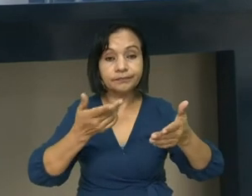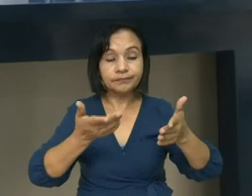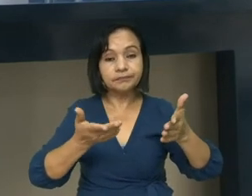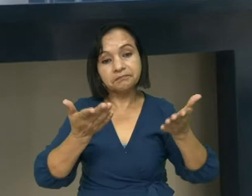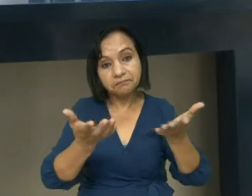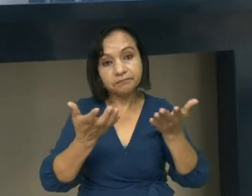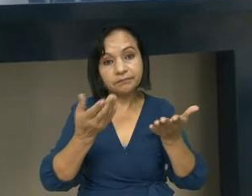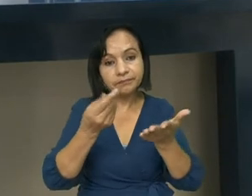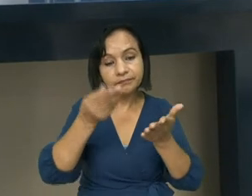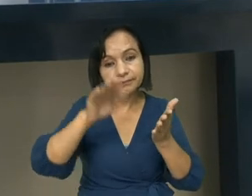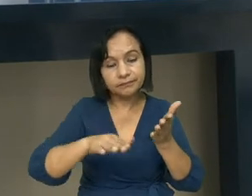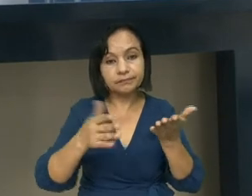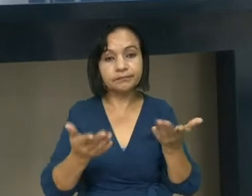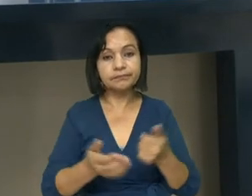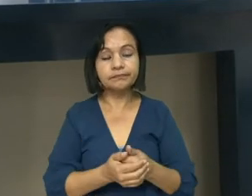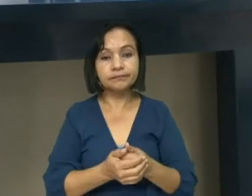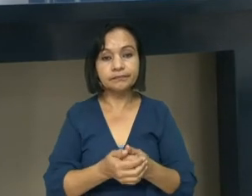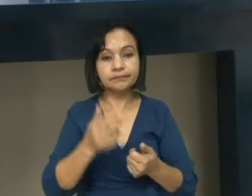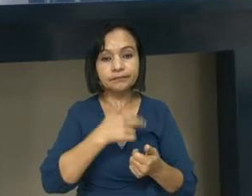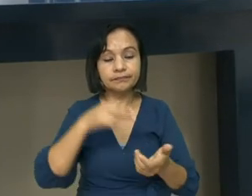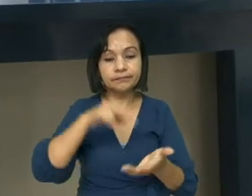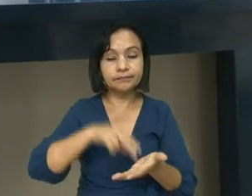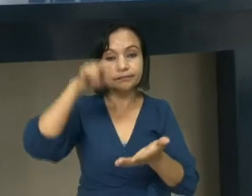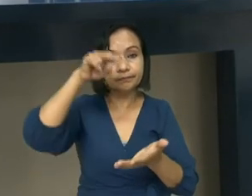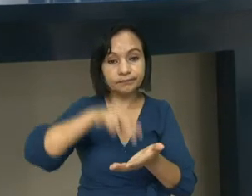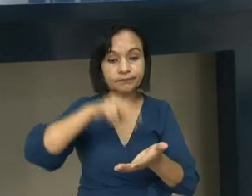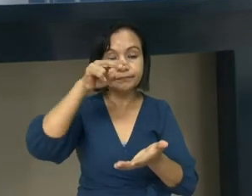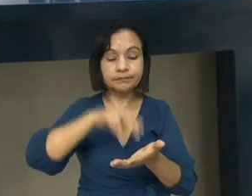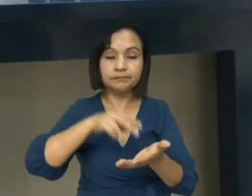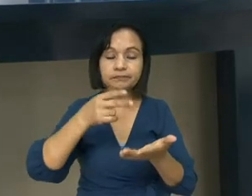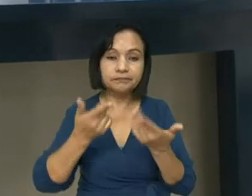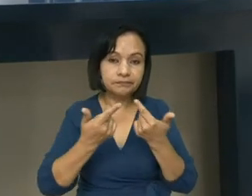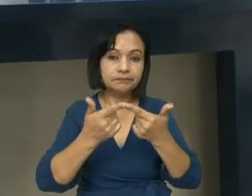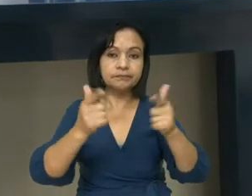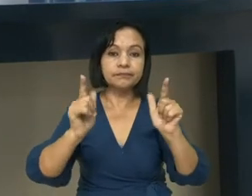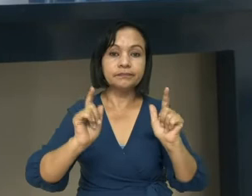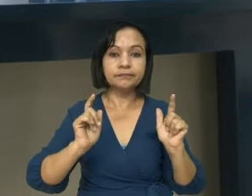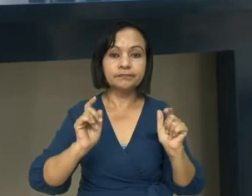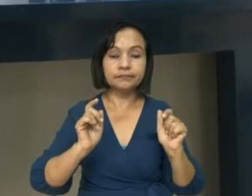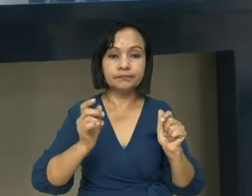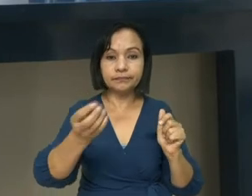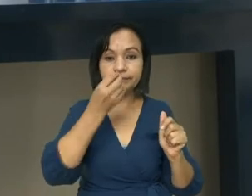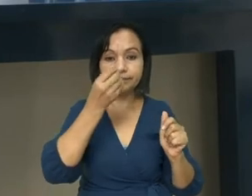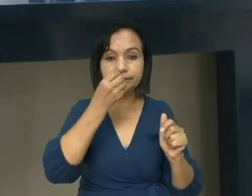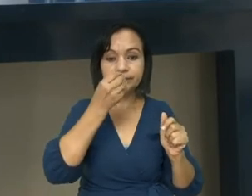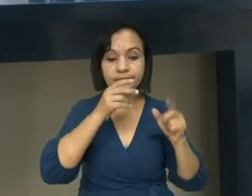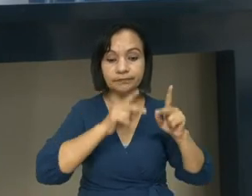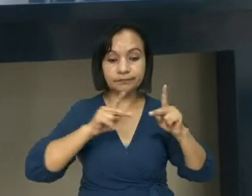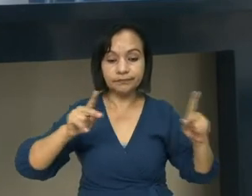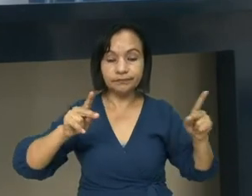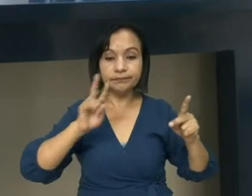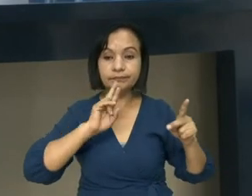pues ellos te dan el crédito. Va a haber brinca, totalmente gratis, y comida de los concesionarios, de